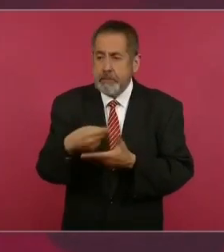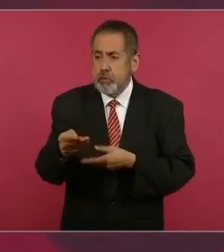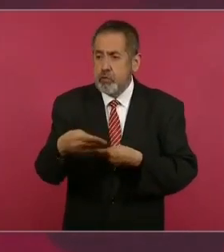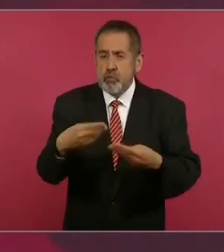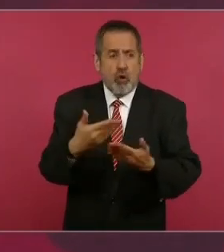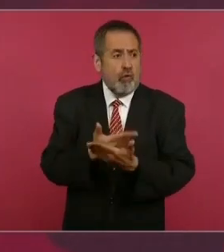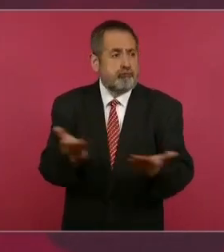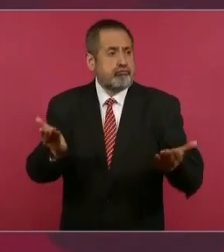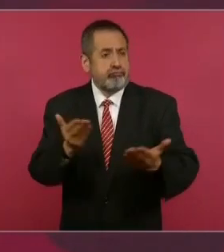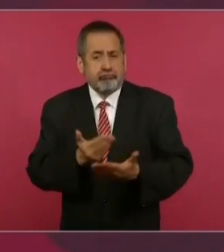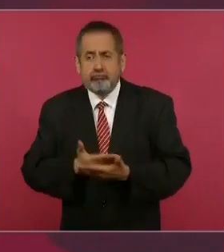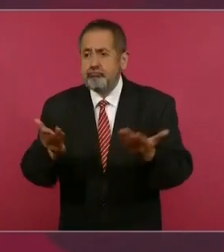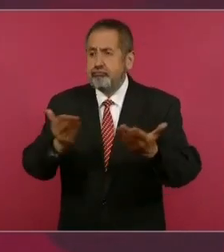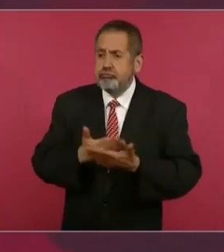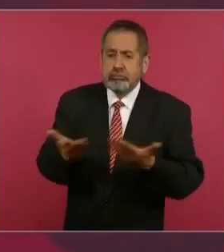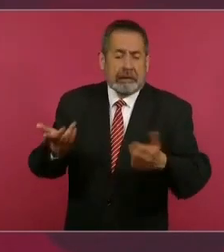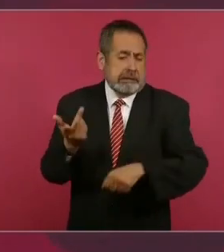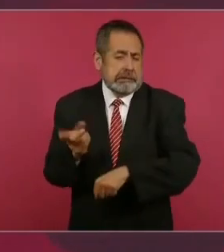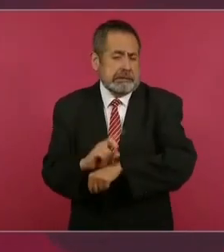con día.